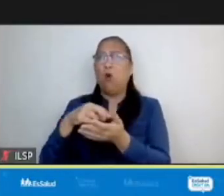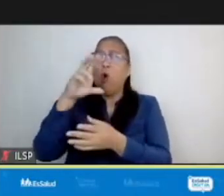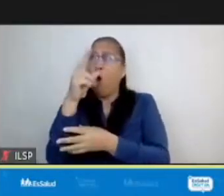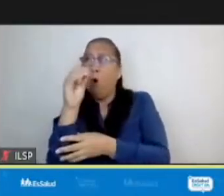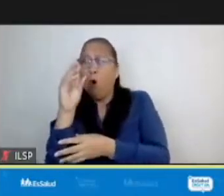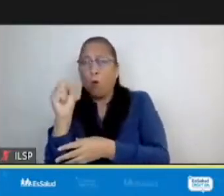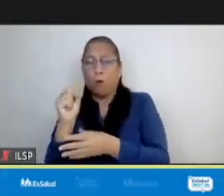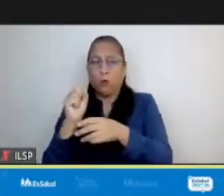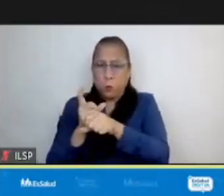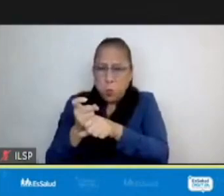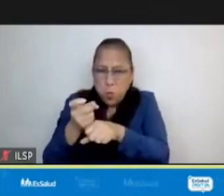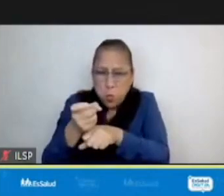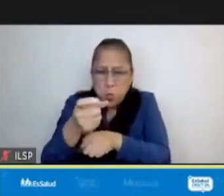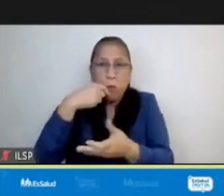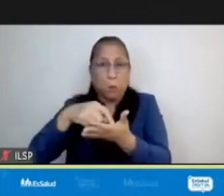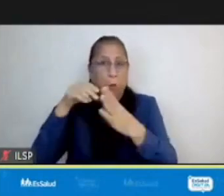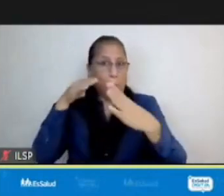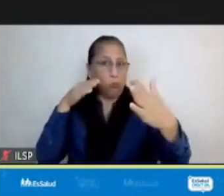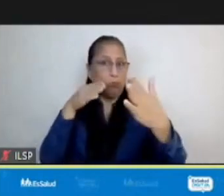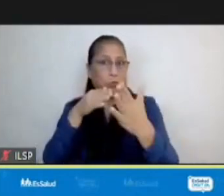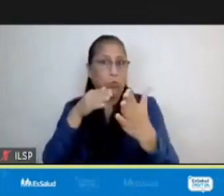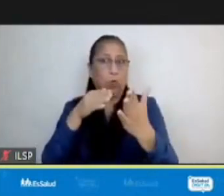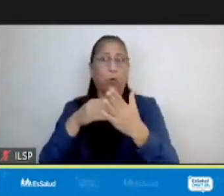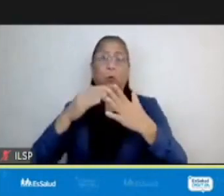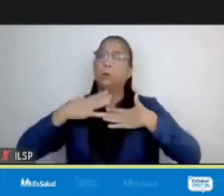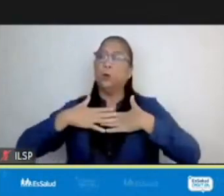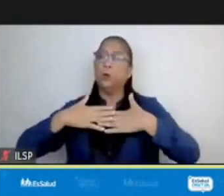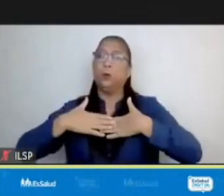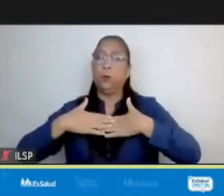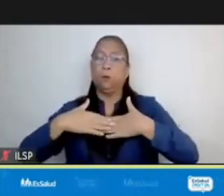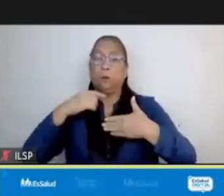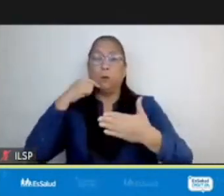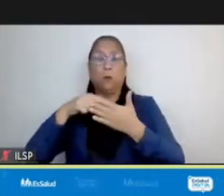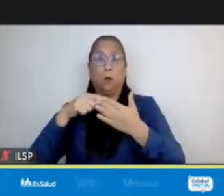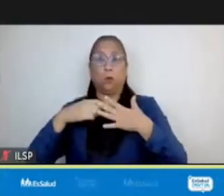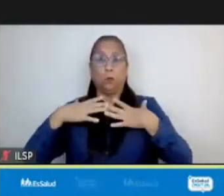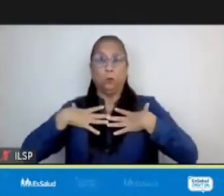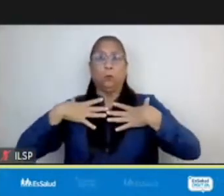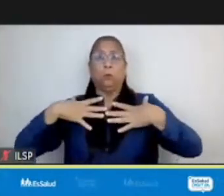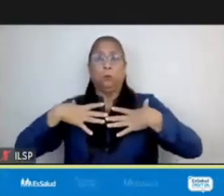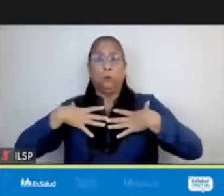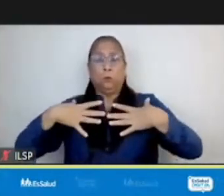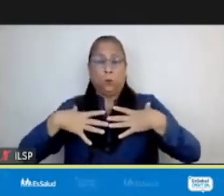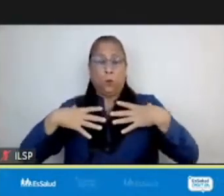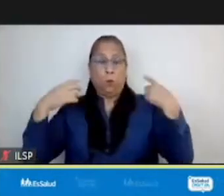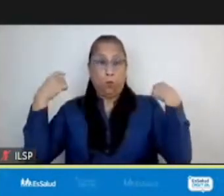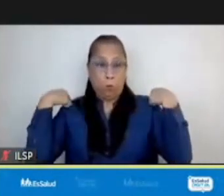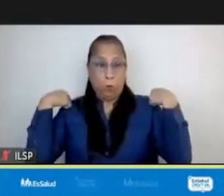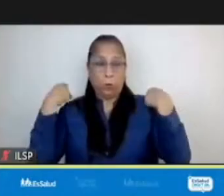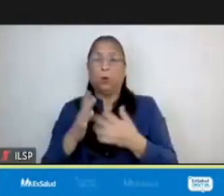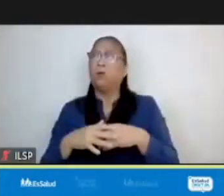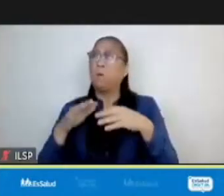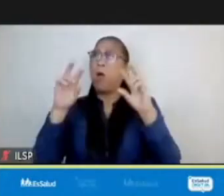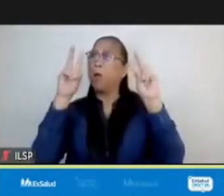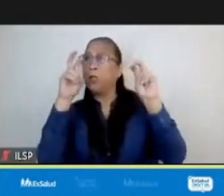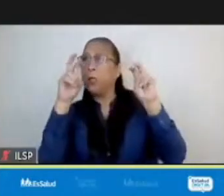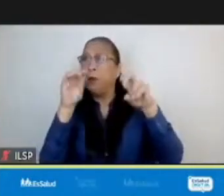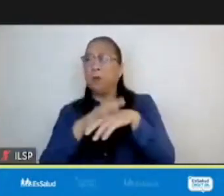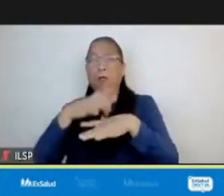etcétera, que afectan lo que es la vía respiratoria y los pulmones. Y cuando nosotros hablamos de infecciones